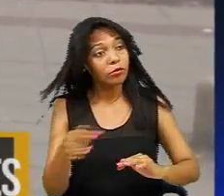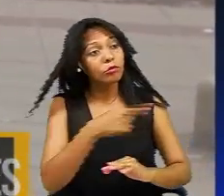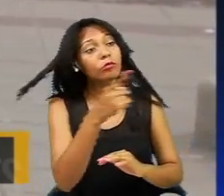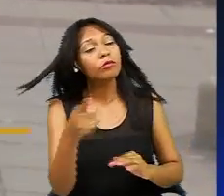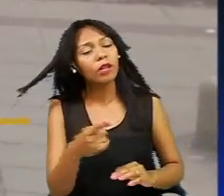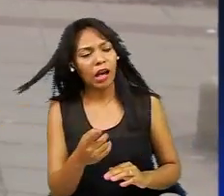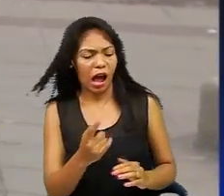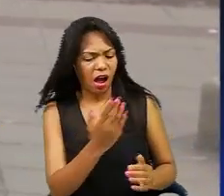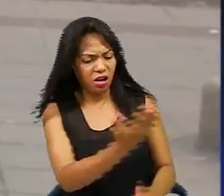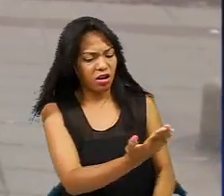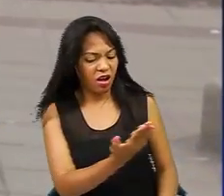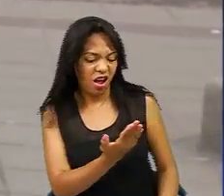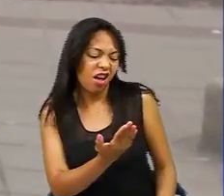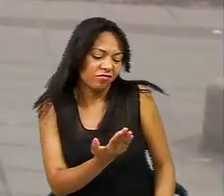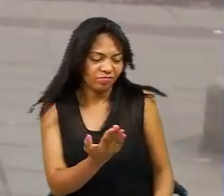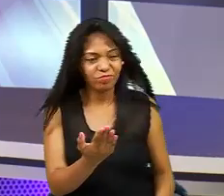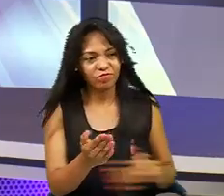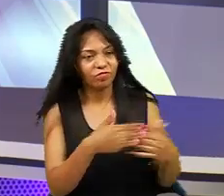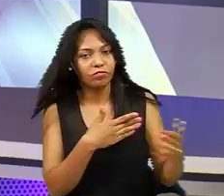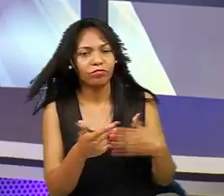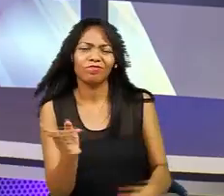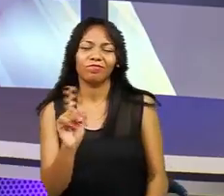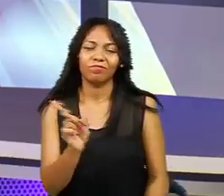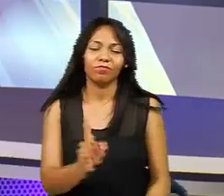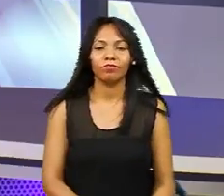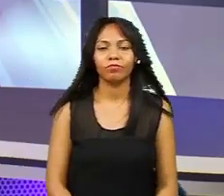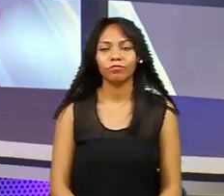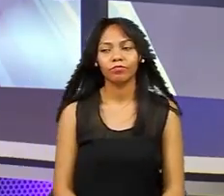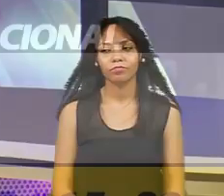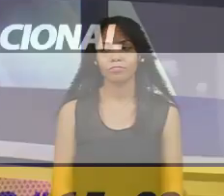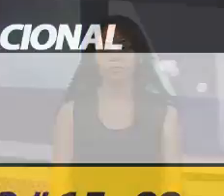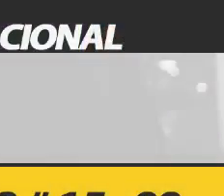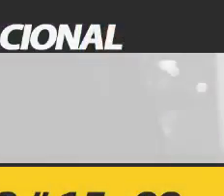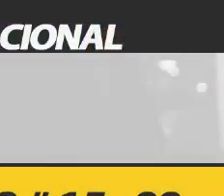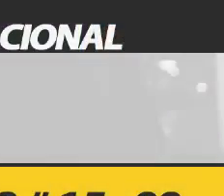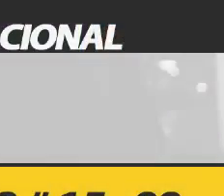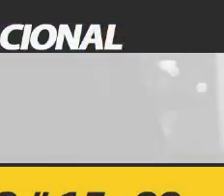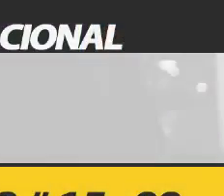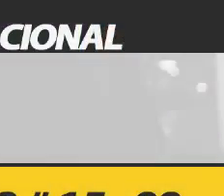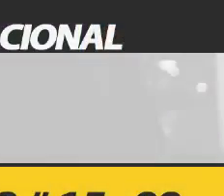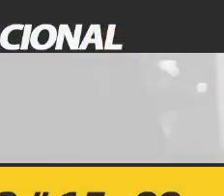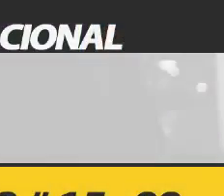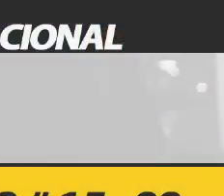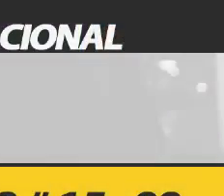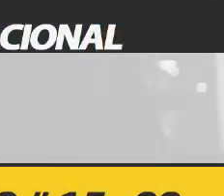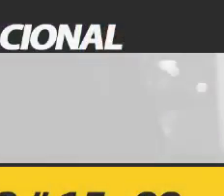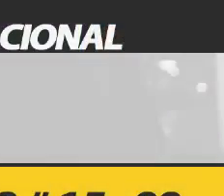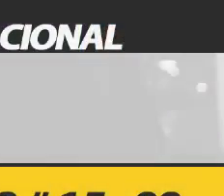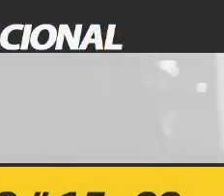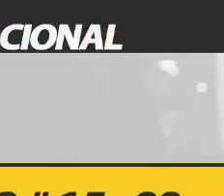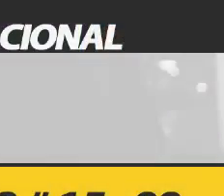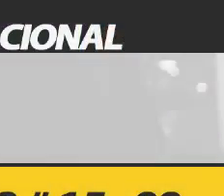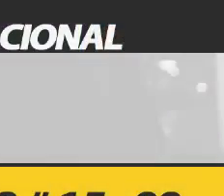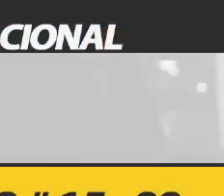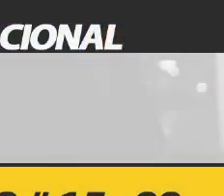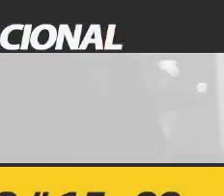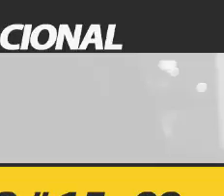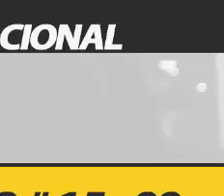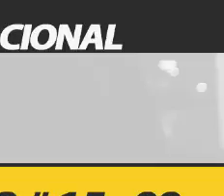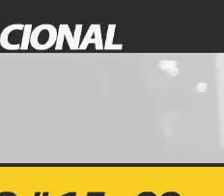un dispositivo que ha sido hurtado. Estudian el Instituto Nacional del Petróleo, INAP, nuevos programas en logística